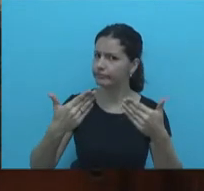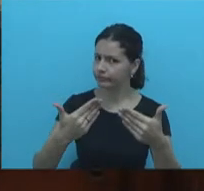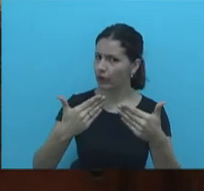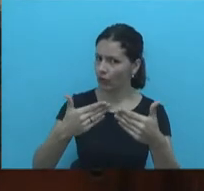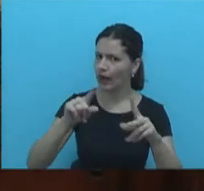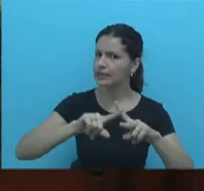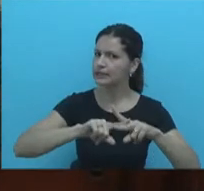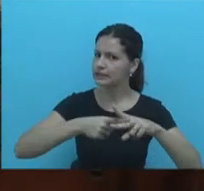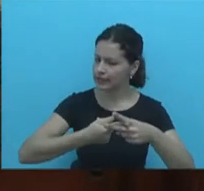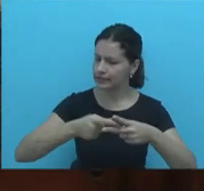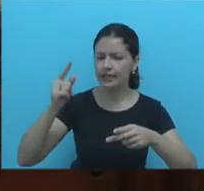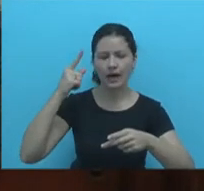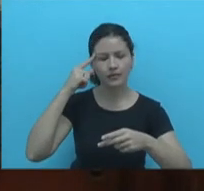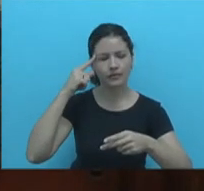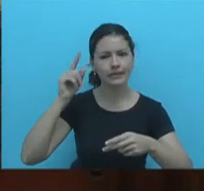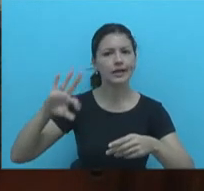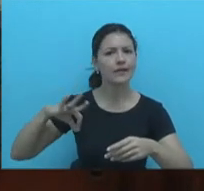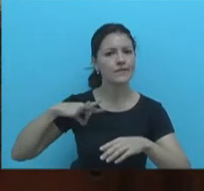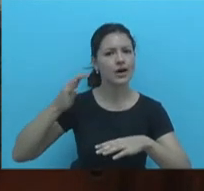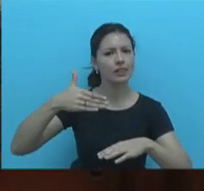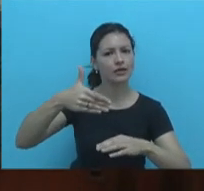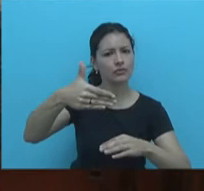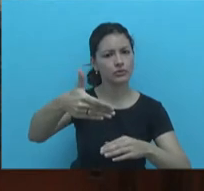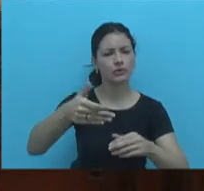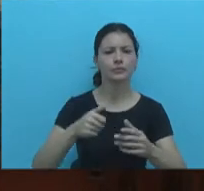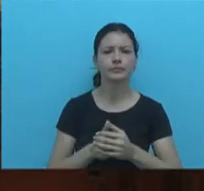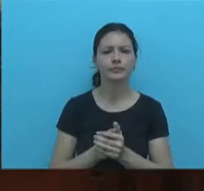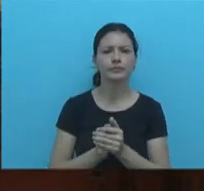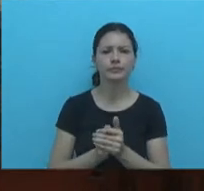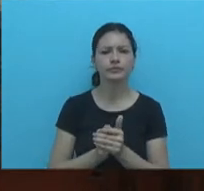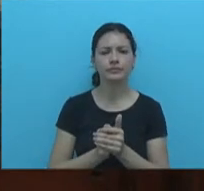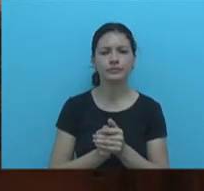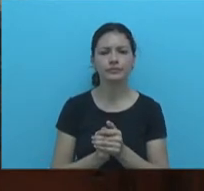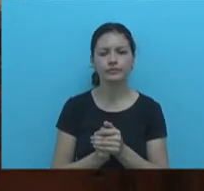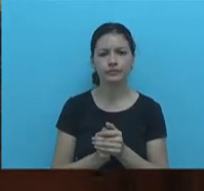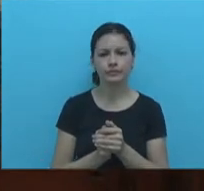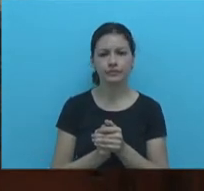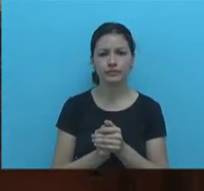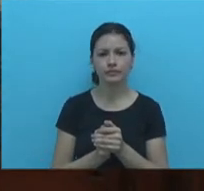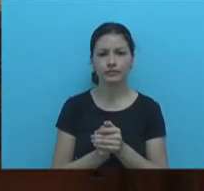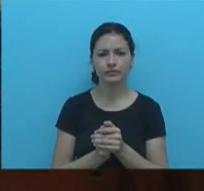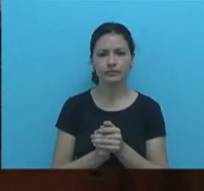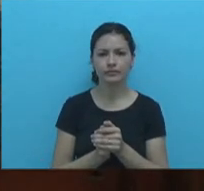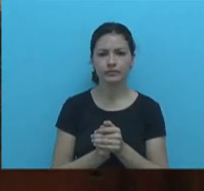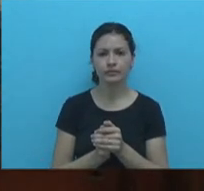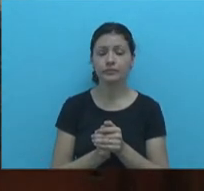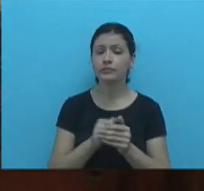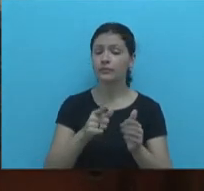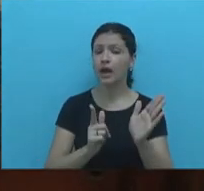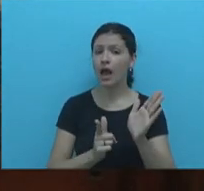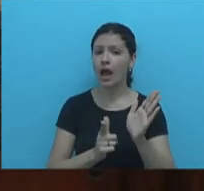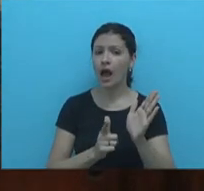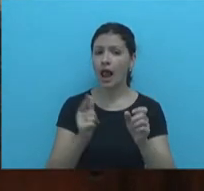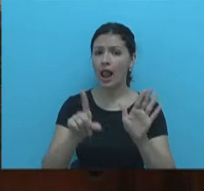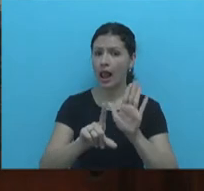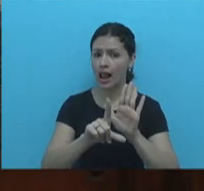talleres de proyección de vida gratuitos en toda la provincia de Santa Fe. Artículo 13. La presente 6 será reglamentada dentro de los